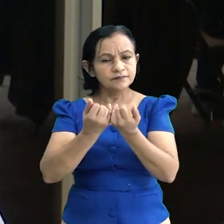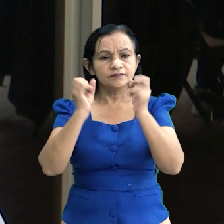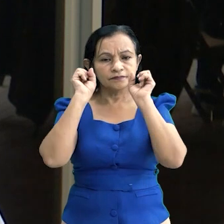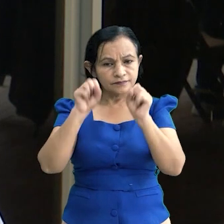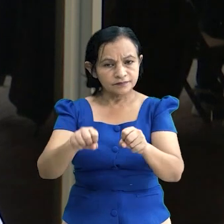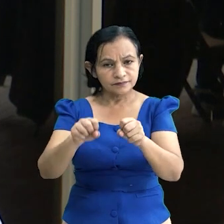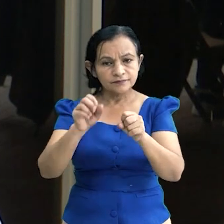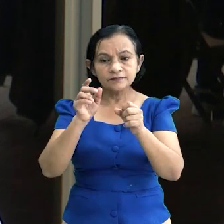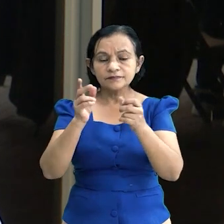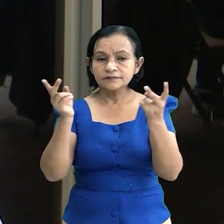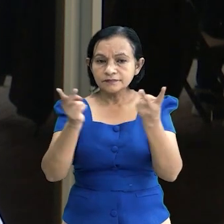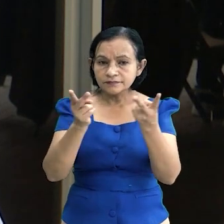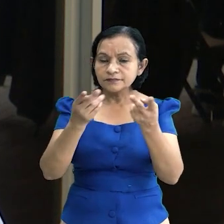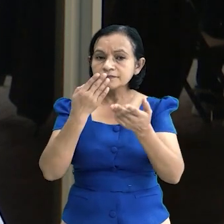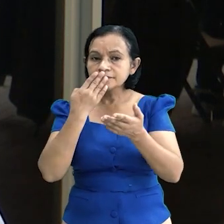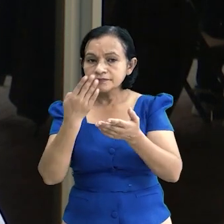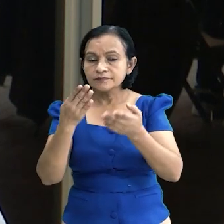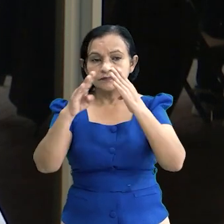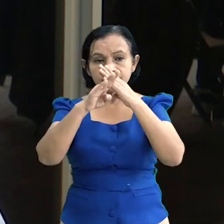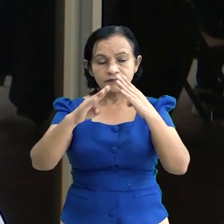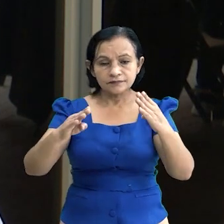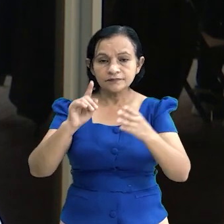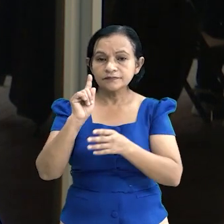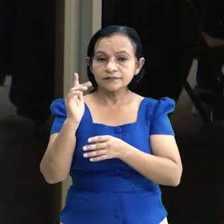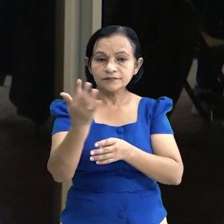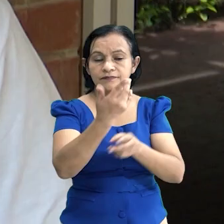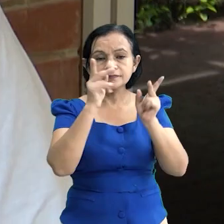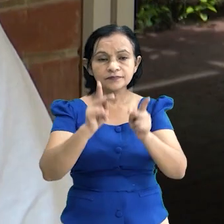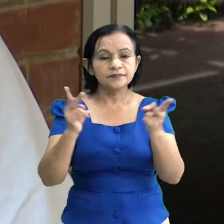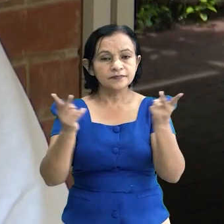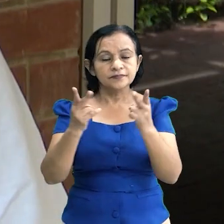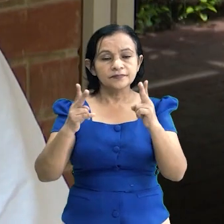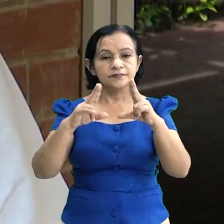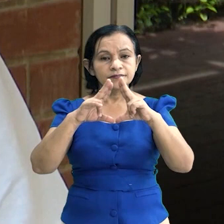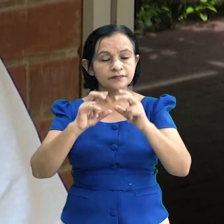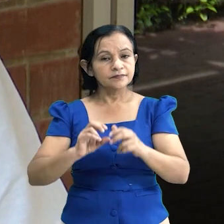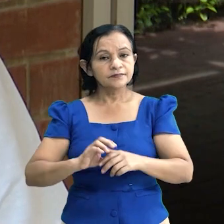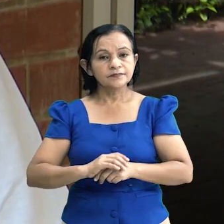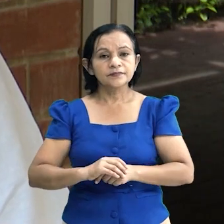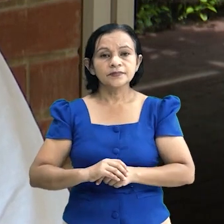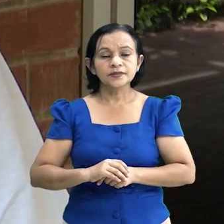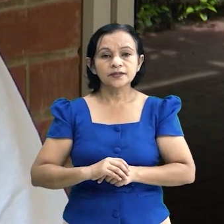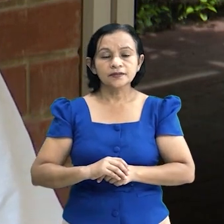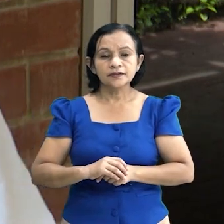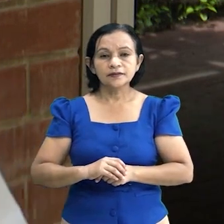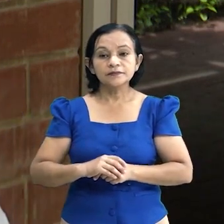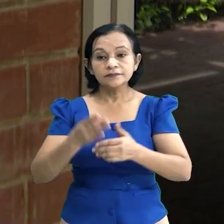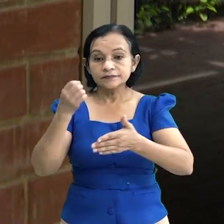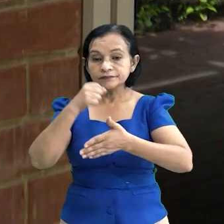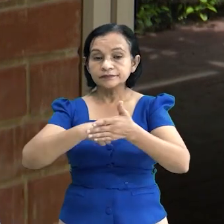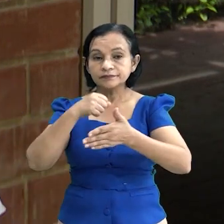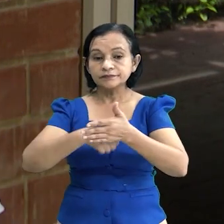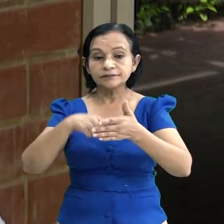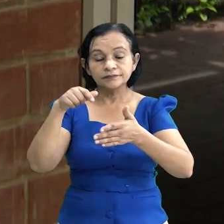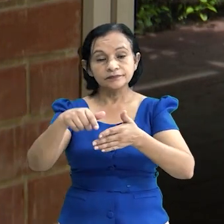garantizar la convivencia, el bienestar, en paz y seguridad de todos los nicaragüenses. Una de la fortaleza de